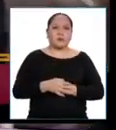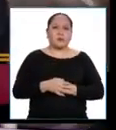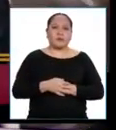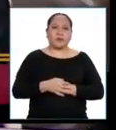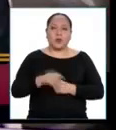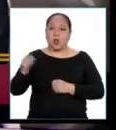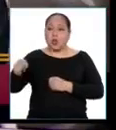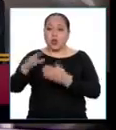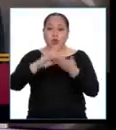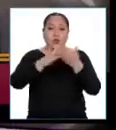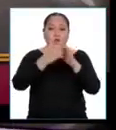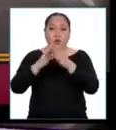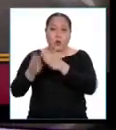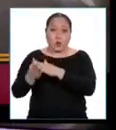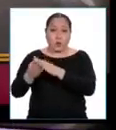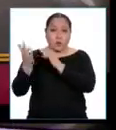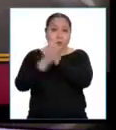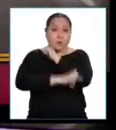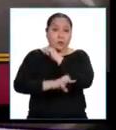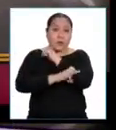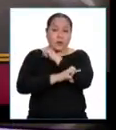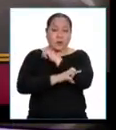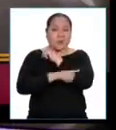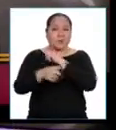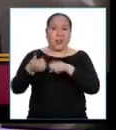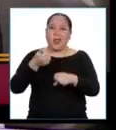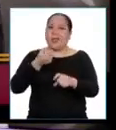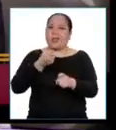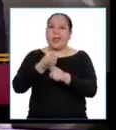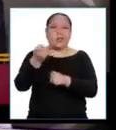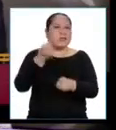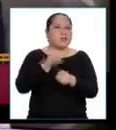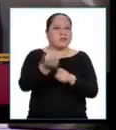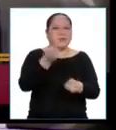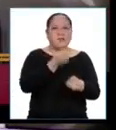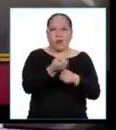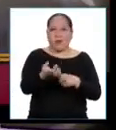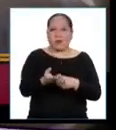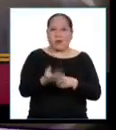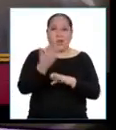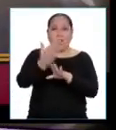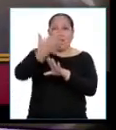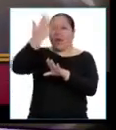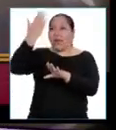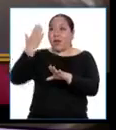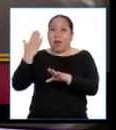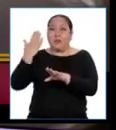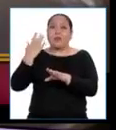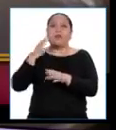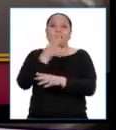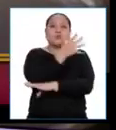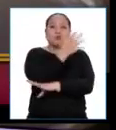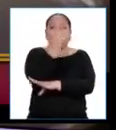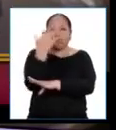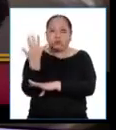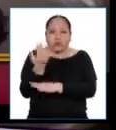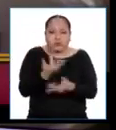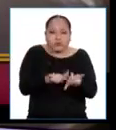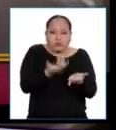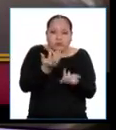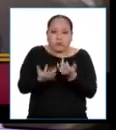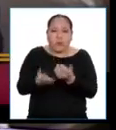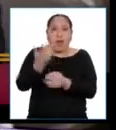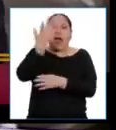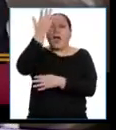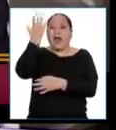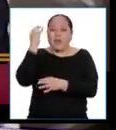los pueblos del país son castigados duramente. Donde antes había vegetación, donde antes